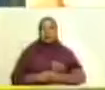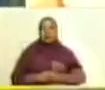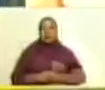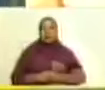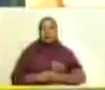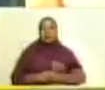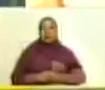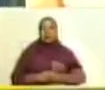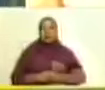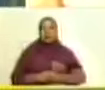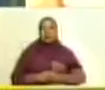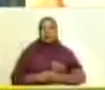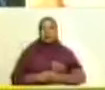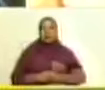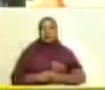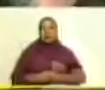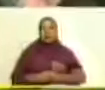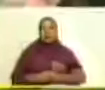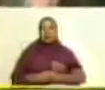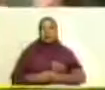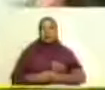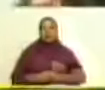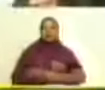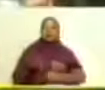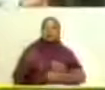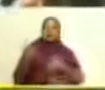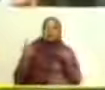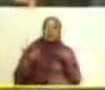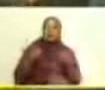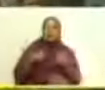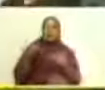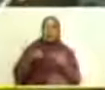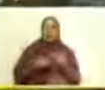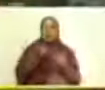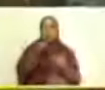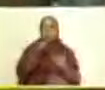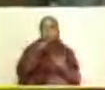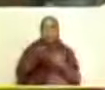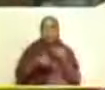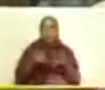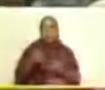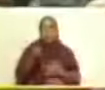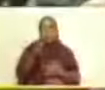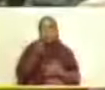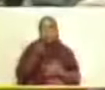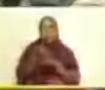Correcto, ese está en la T número 6, la protección de los animales.